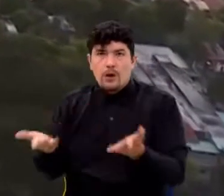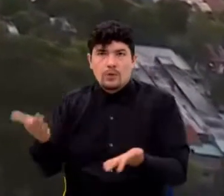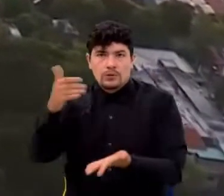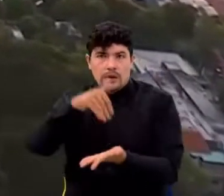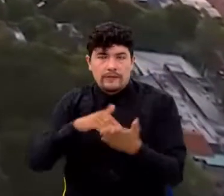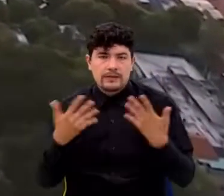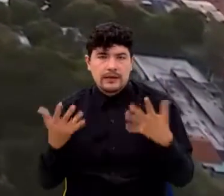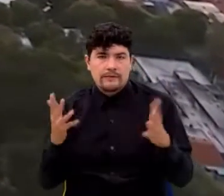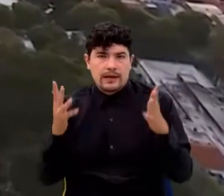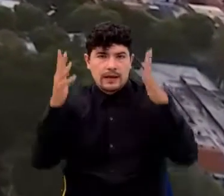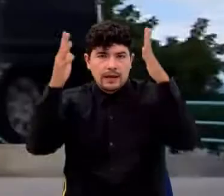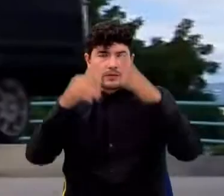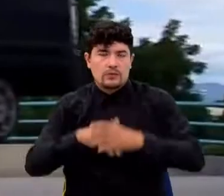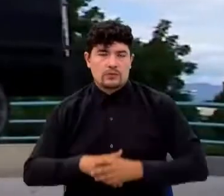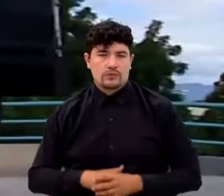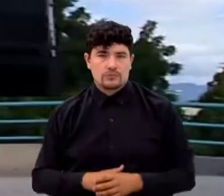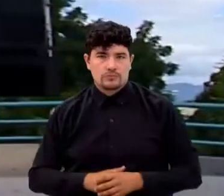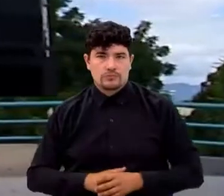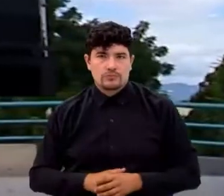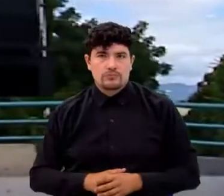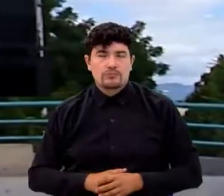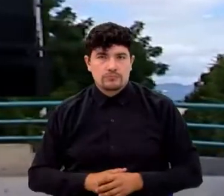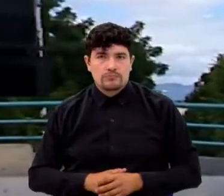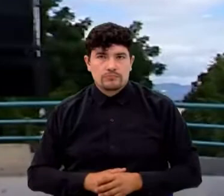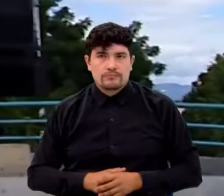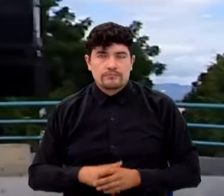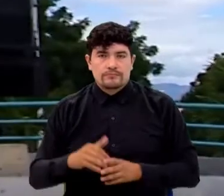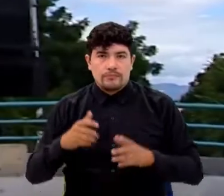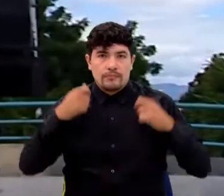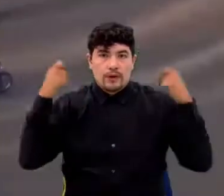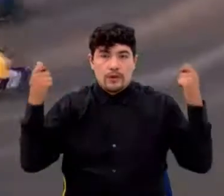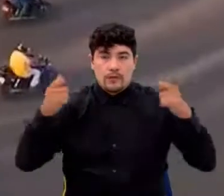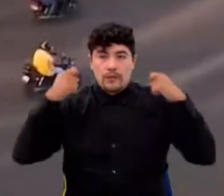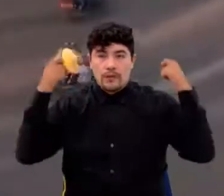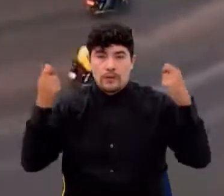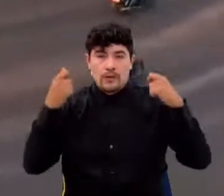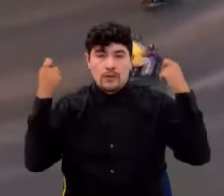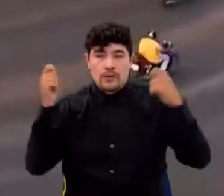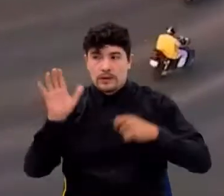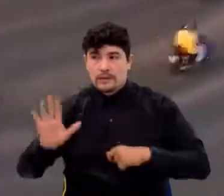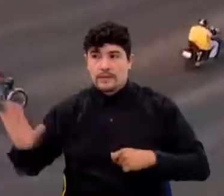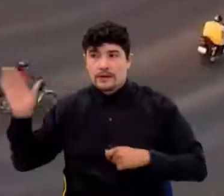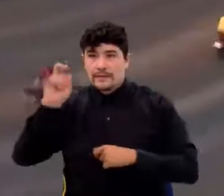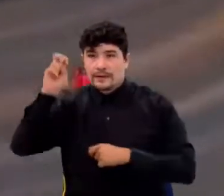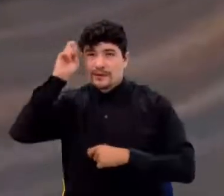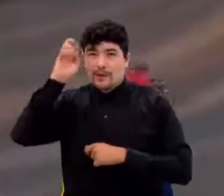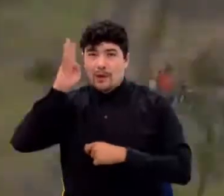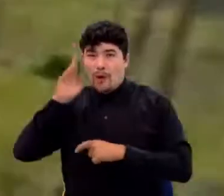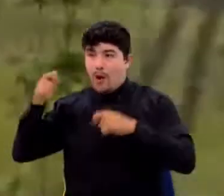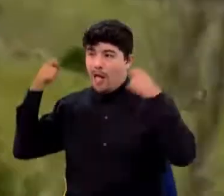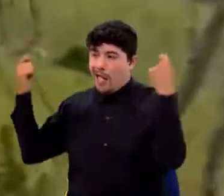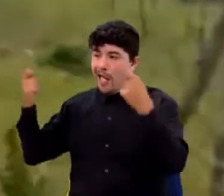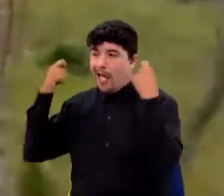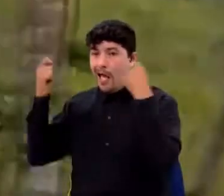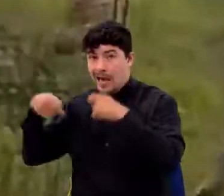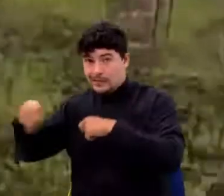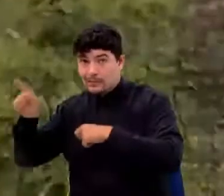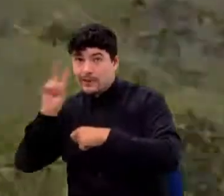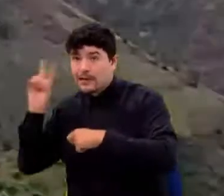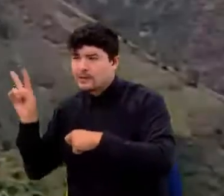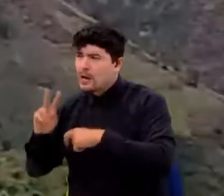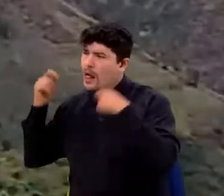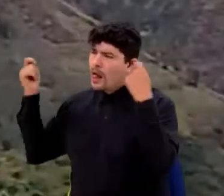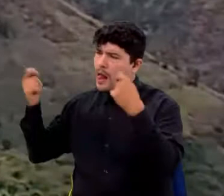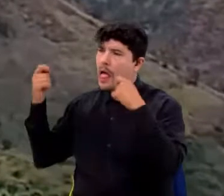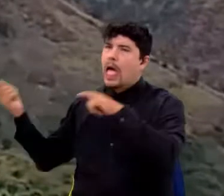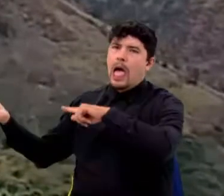eventos en doble vía, entonces salir a promocionar allá al departamento norte de Santander, que ellos también vengan a